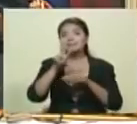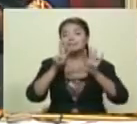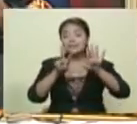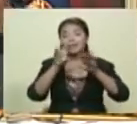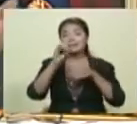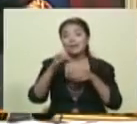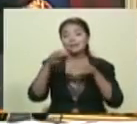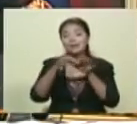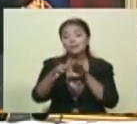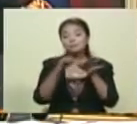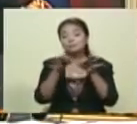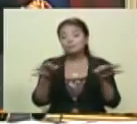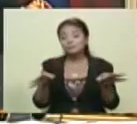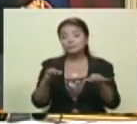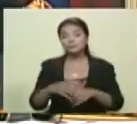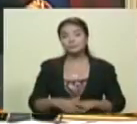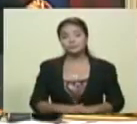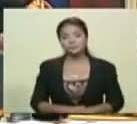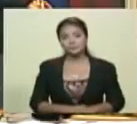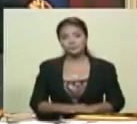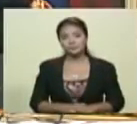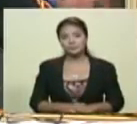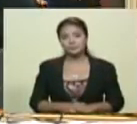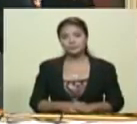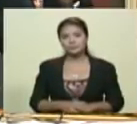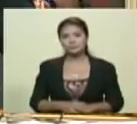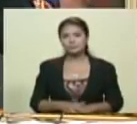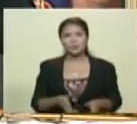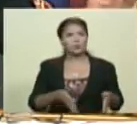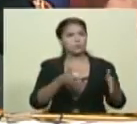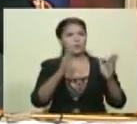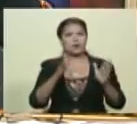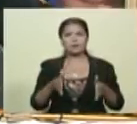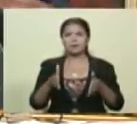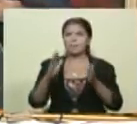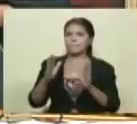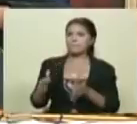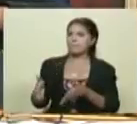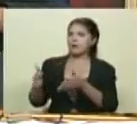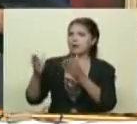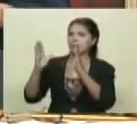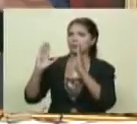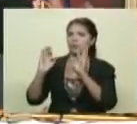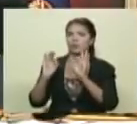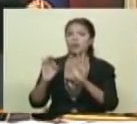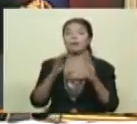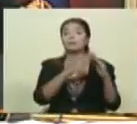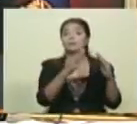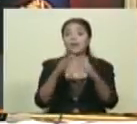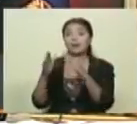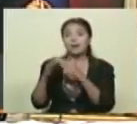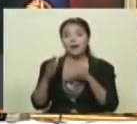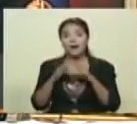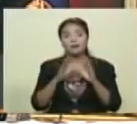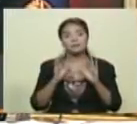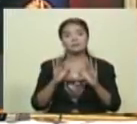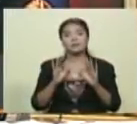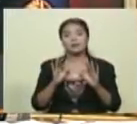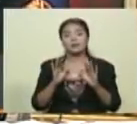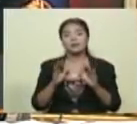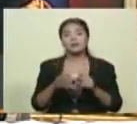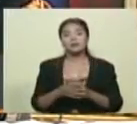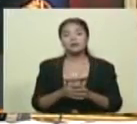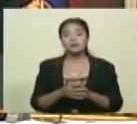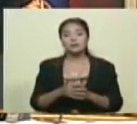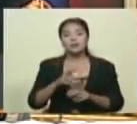de 72 metros cuadrados, complejos de apartamentos, complejos de viviendas unifamiliares, la Gran Misión